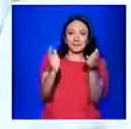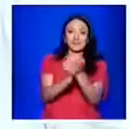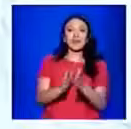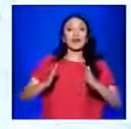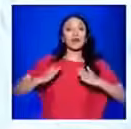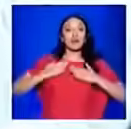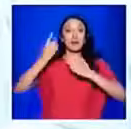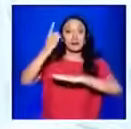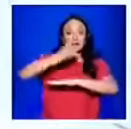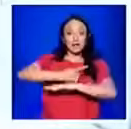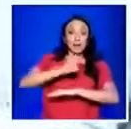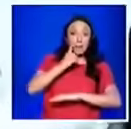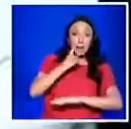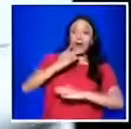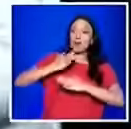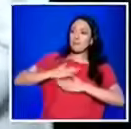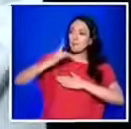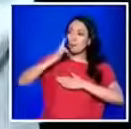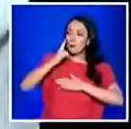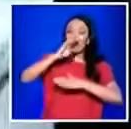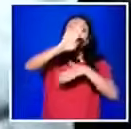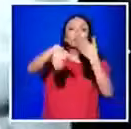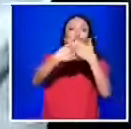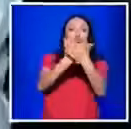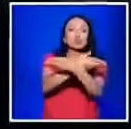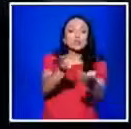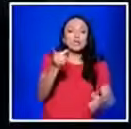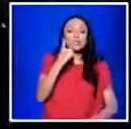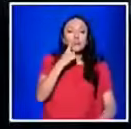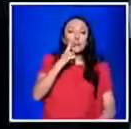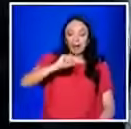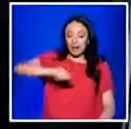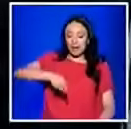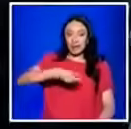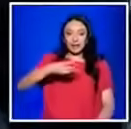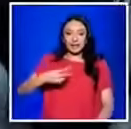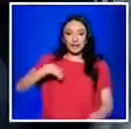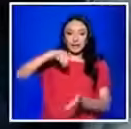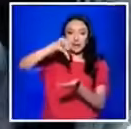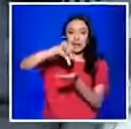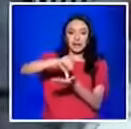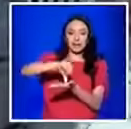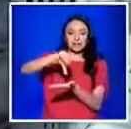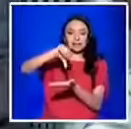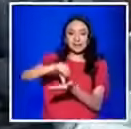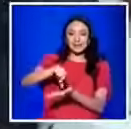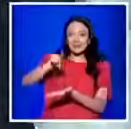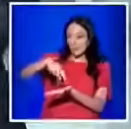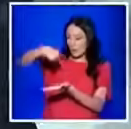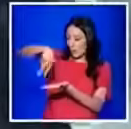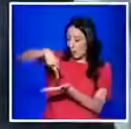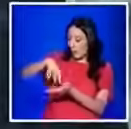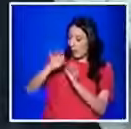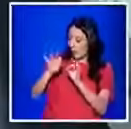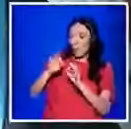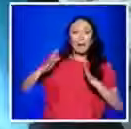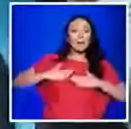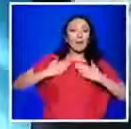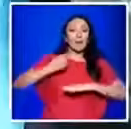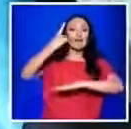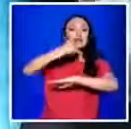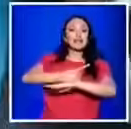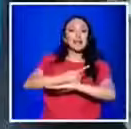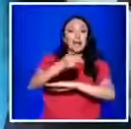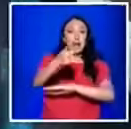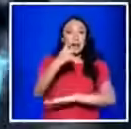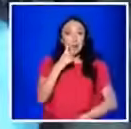Padre, para mi padre también querido, para todos los padres del canal, de mi ciudad, del país. Feliz Día del Padre. Ahí está el rey